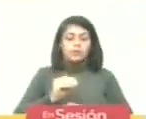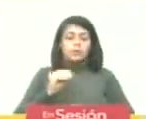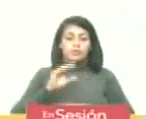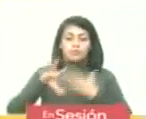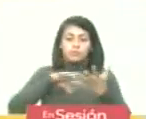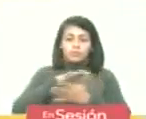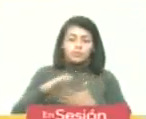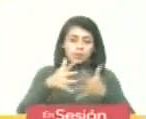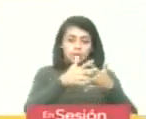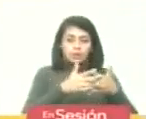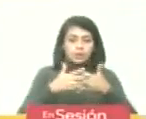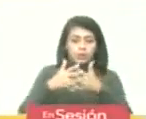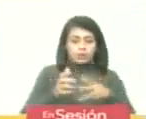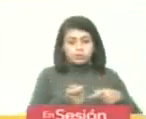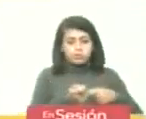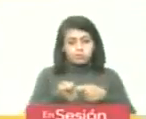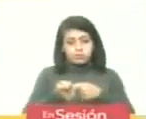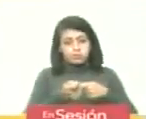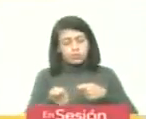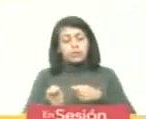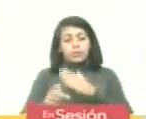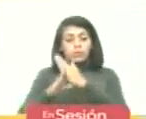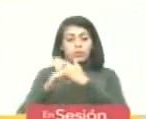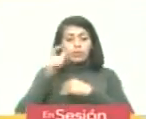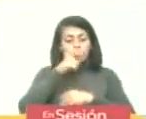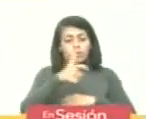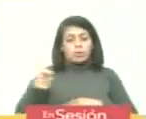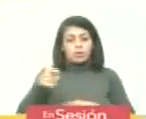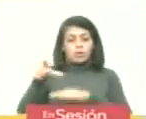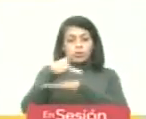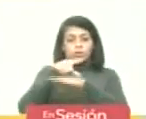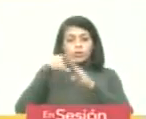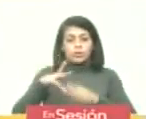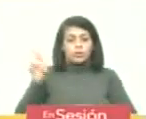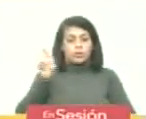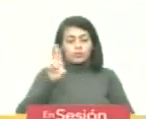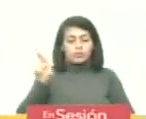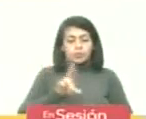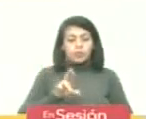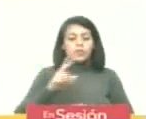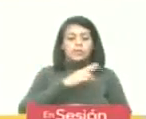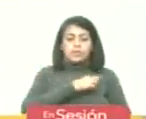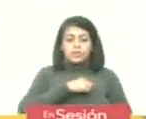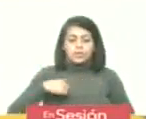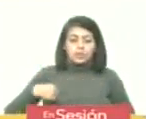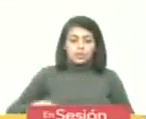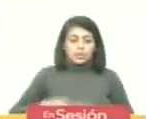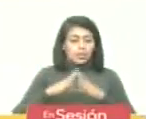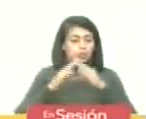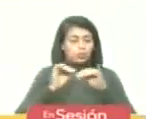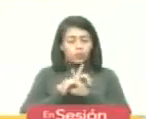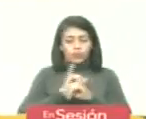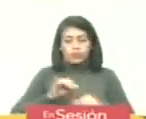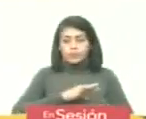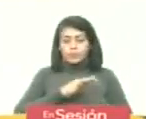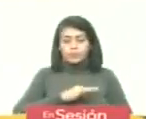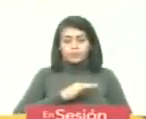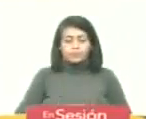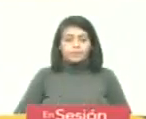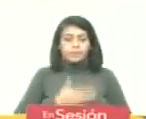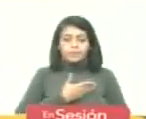del imperialismo norteamericano contra el pueblo y el gobierno de la República Popular China. Es todo, señor presidente.